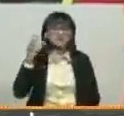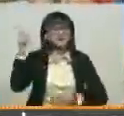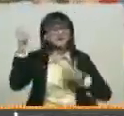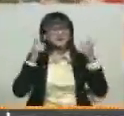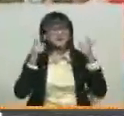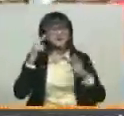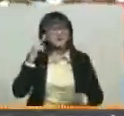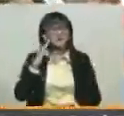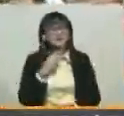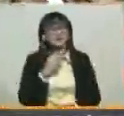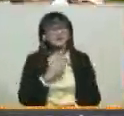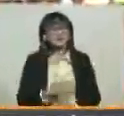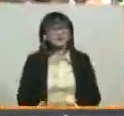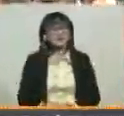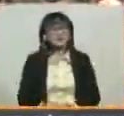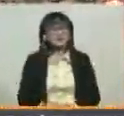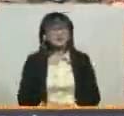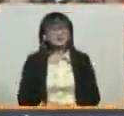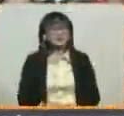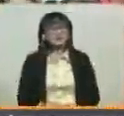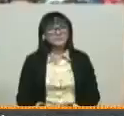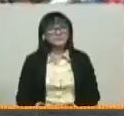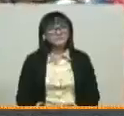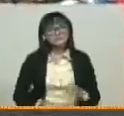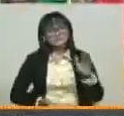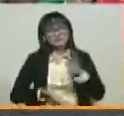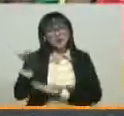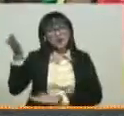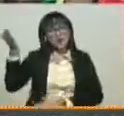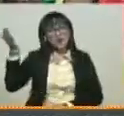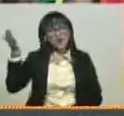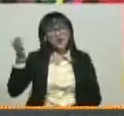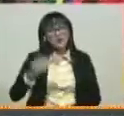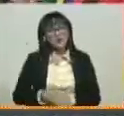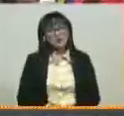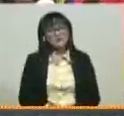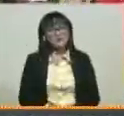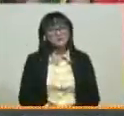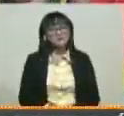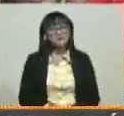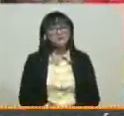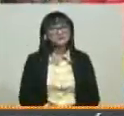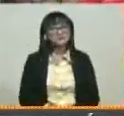Chávez. Vete pa'l carajo, imperio.